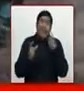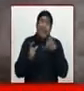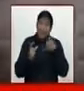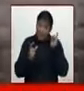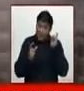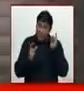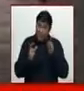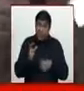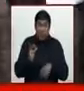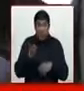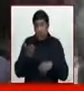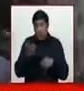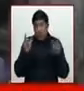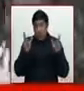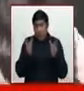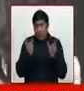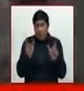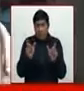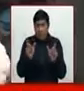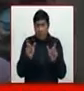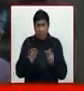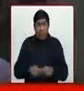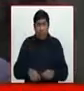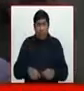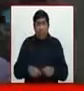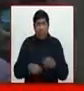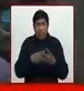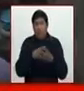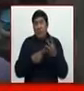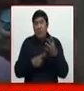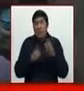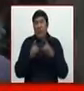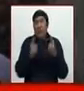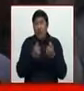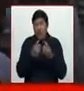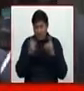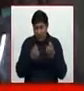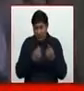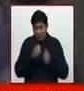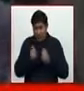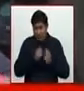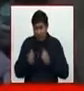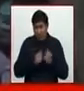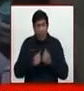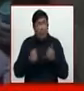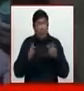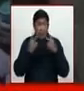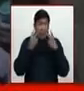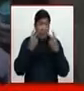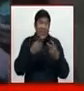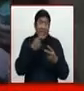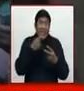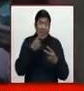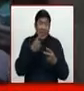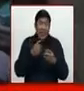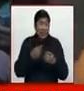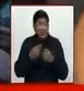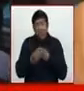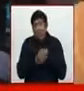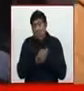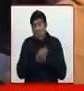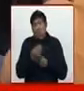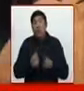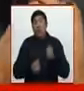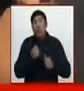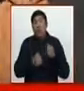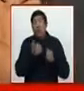segundo certificado, la segunda vuelta, en el caso de las cuatro regiones que fueron a este balotaje. Vamos a ver qué dicen las entidades financieras y